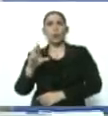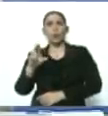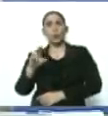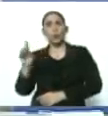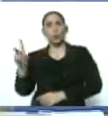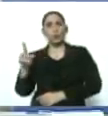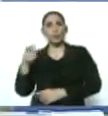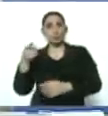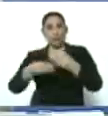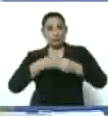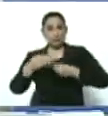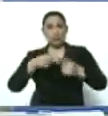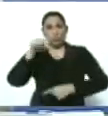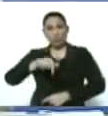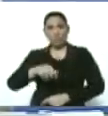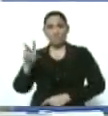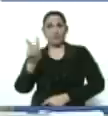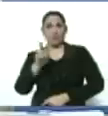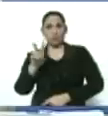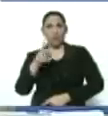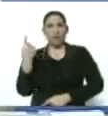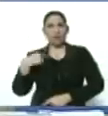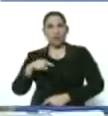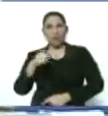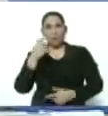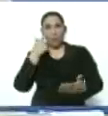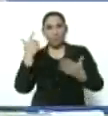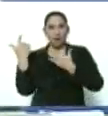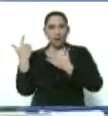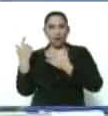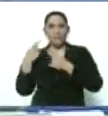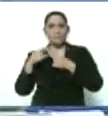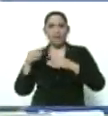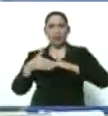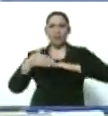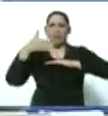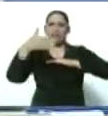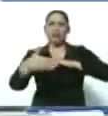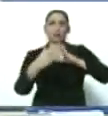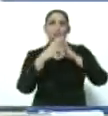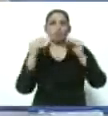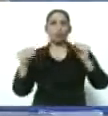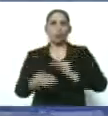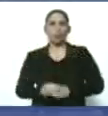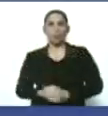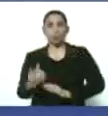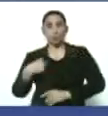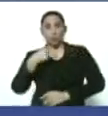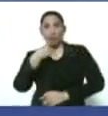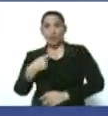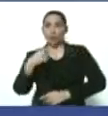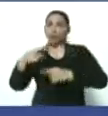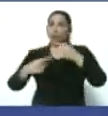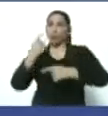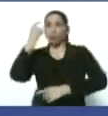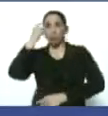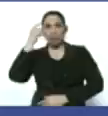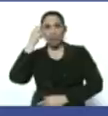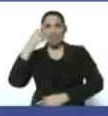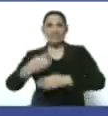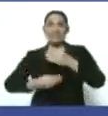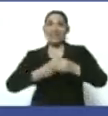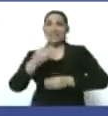produciendo en Venezuela, ahí tenemos las imágenes. Pero detrás de todo esto, de que yo les digo todos los días, se han